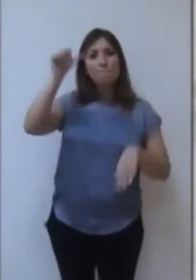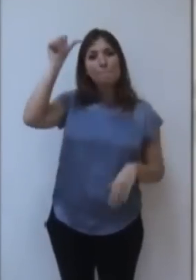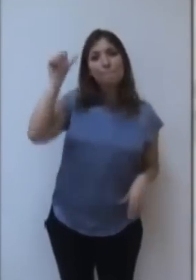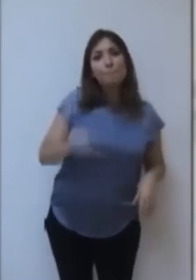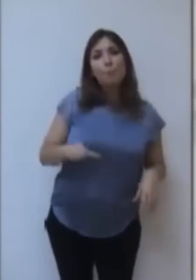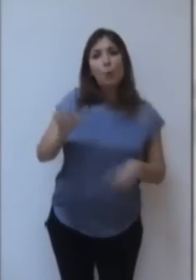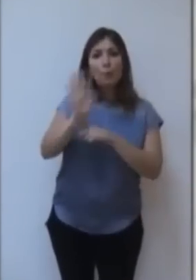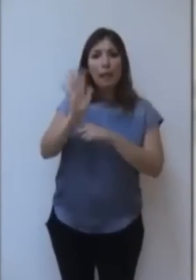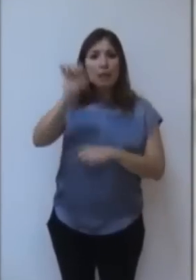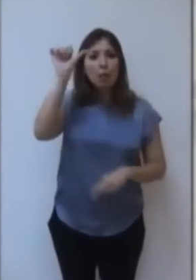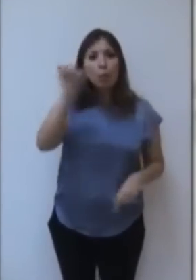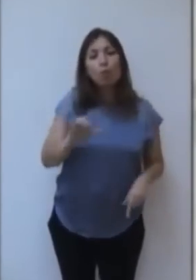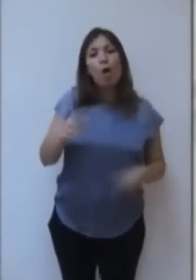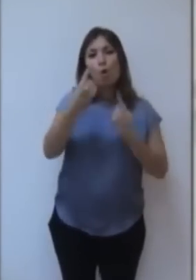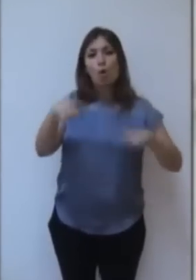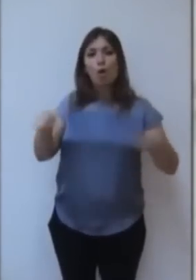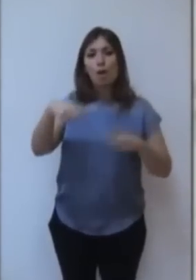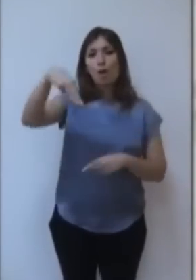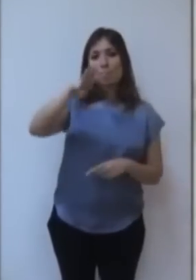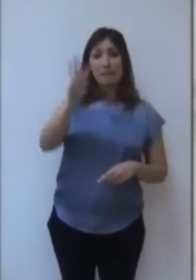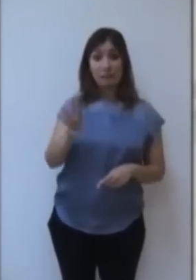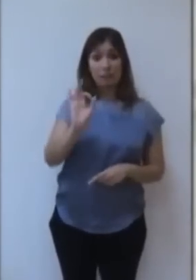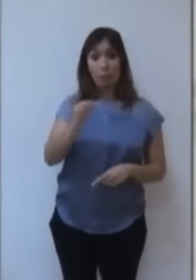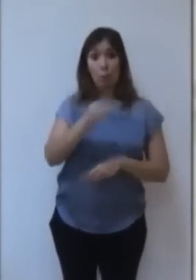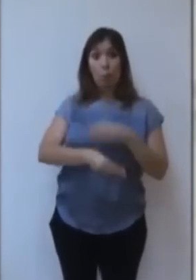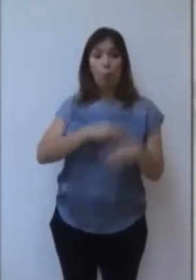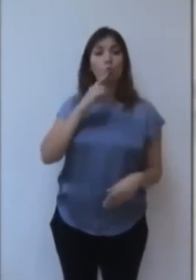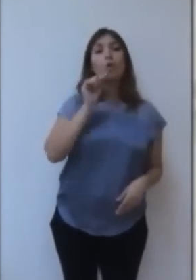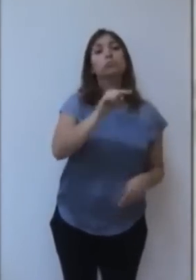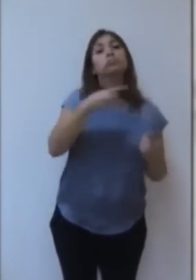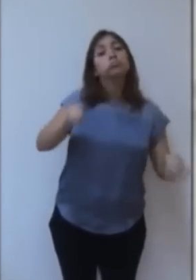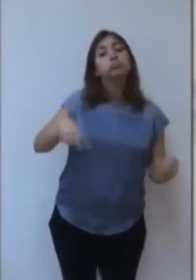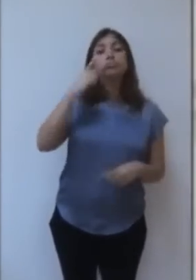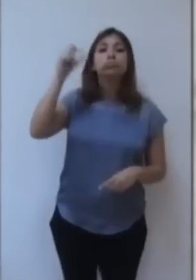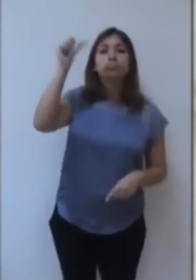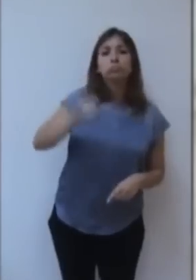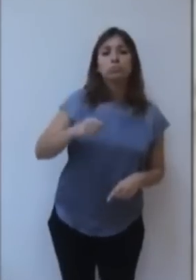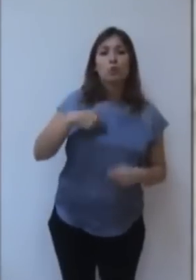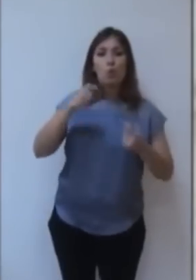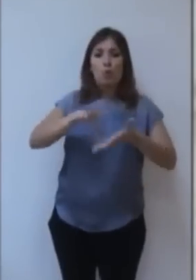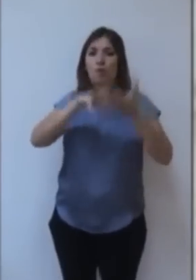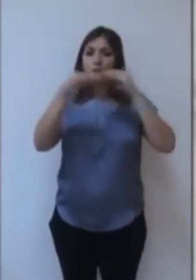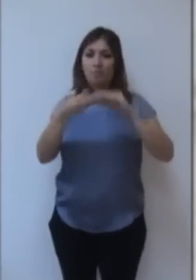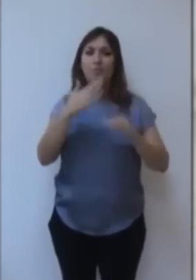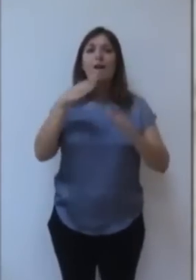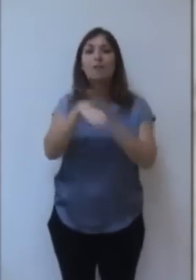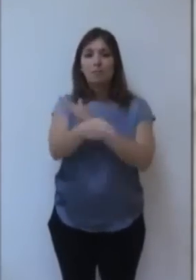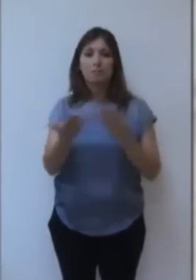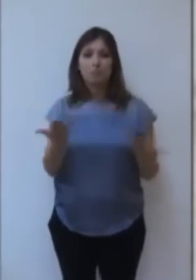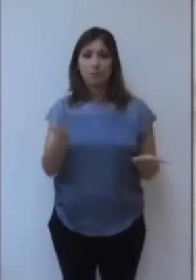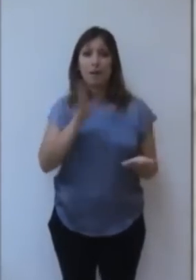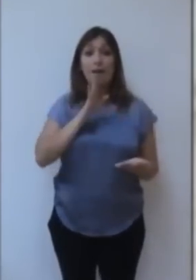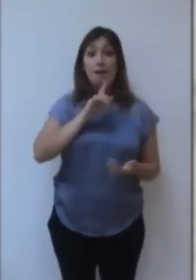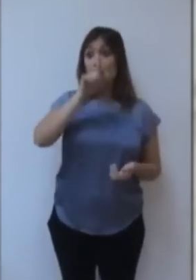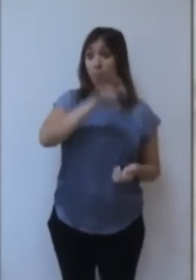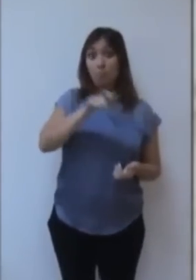no escucha una canción MP3, ¿no? Con un reproductor MP3, pues las convertimos en un formato accesible para que estas